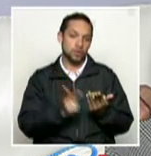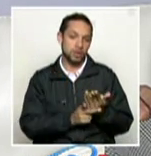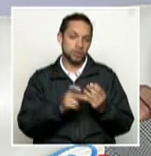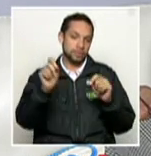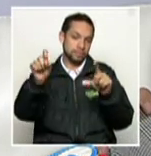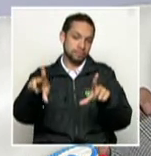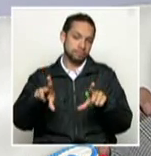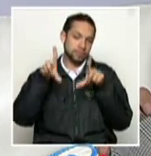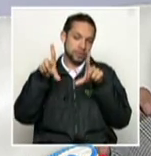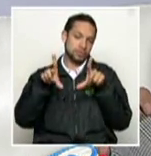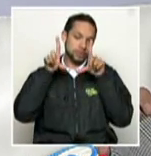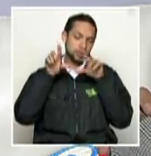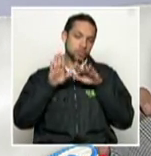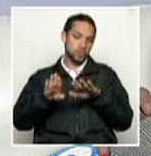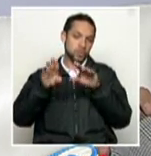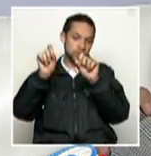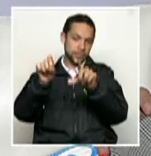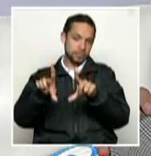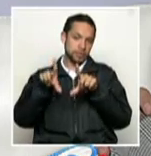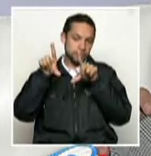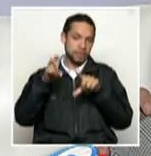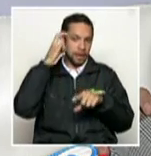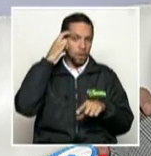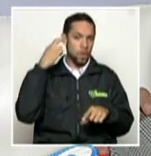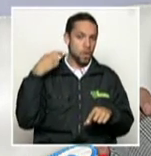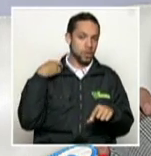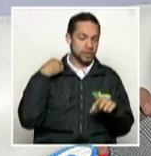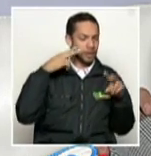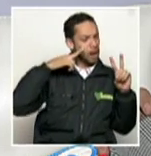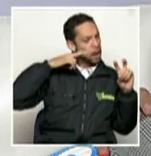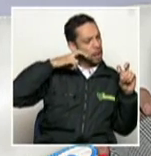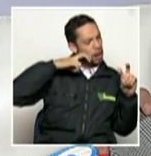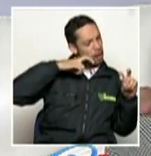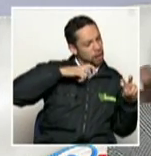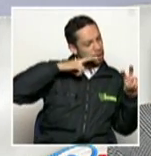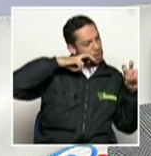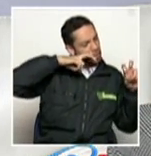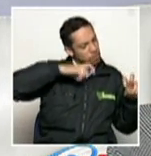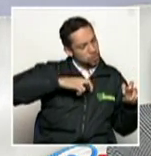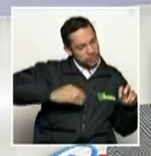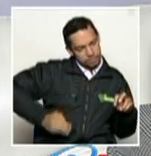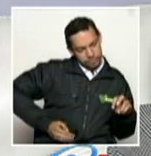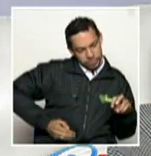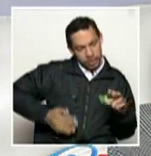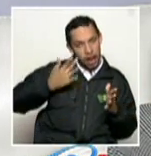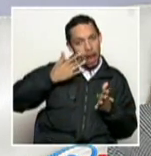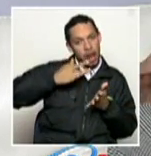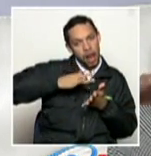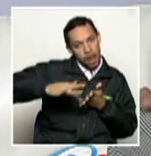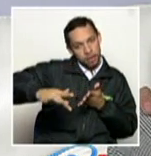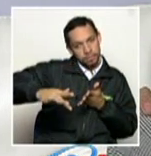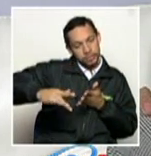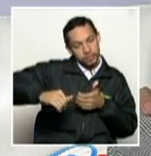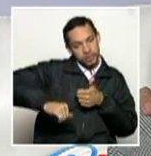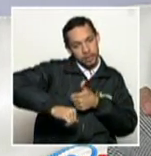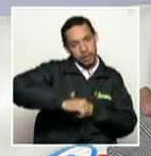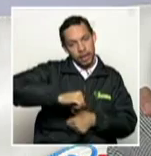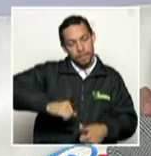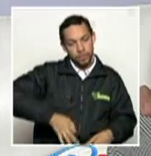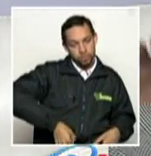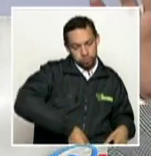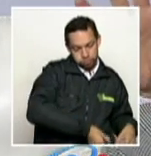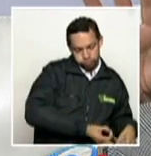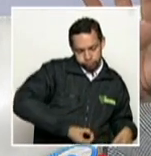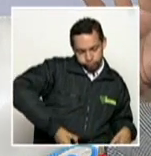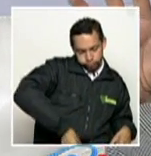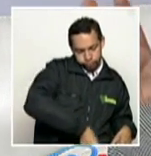de doctorado con Inglaterra, en una limpieza de colon con recambio de flora intestinal.